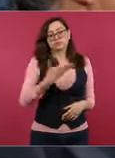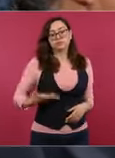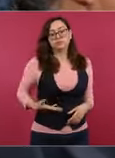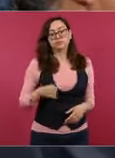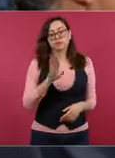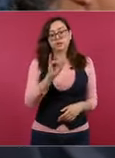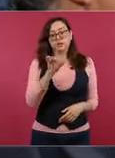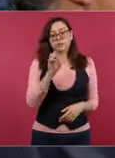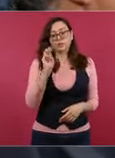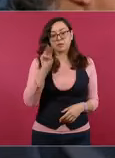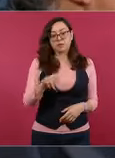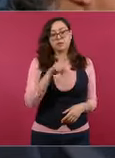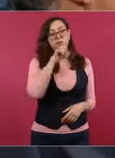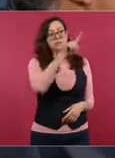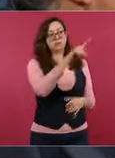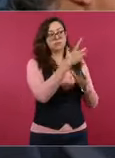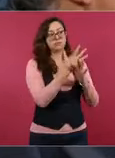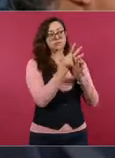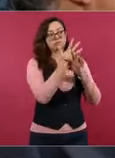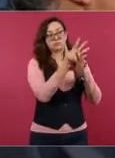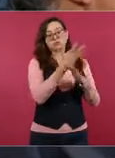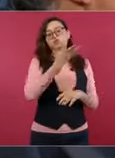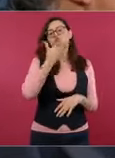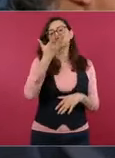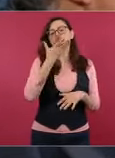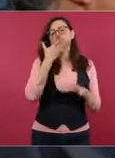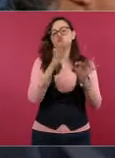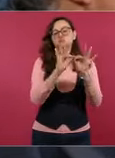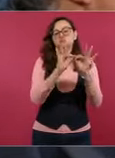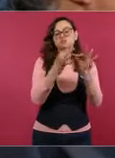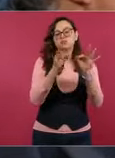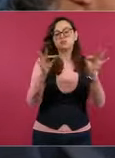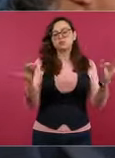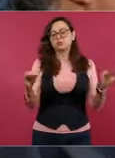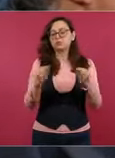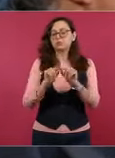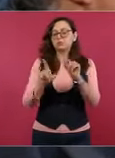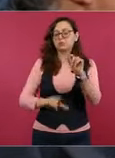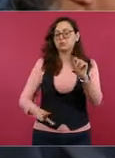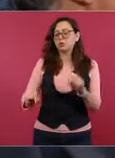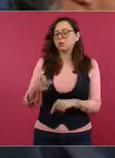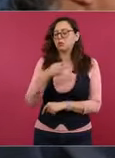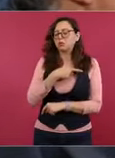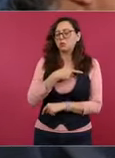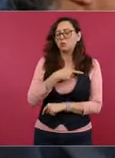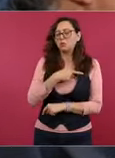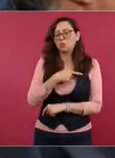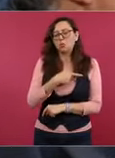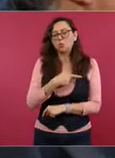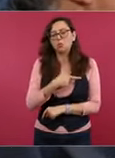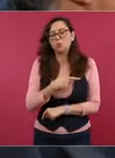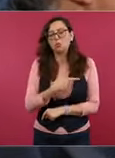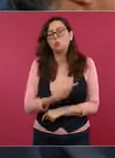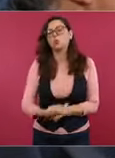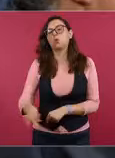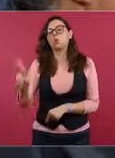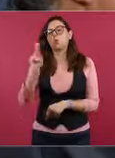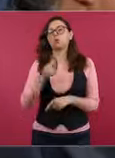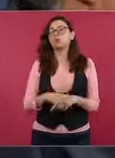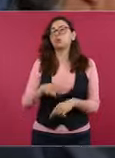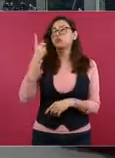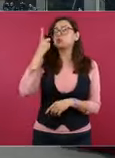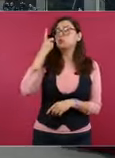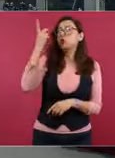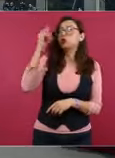Unidos» a «Bendito México, tan cerca de Dios y no tan lejos de Estados Unidos». Preguntarle qué le respondió, qué le ha dicho sobre